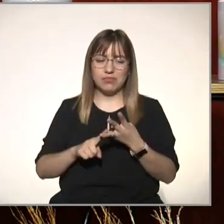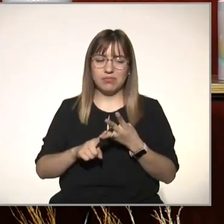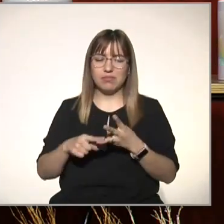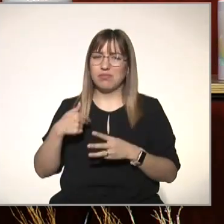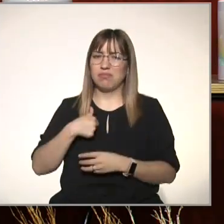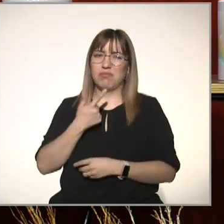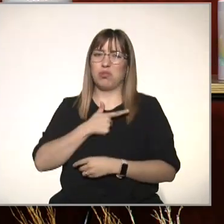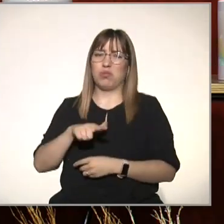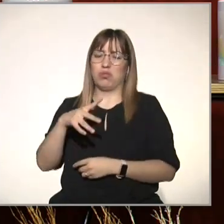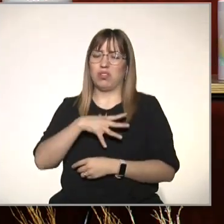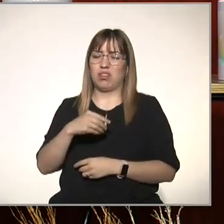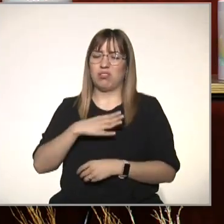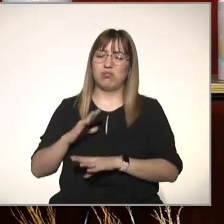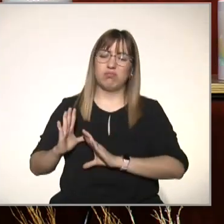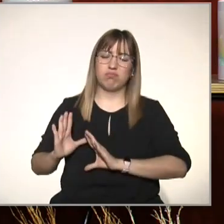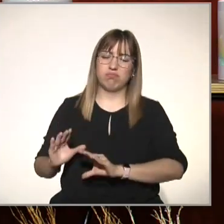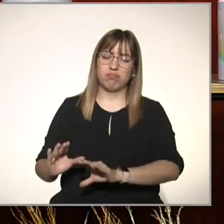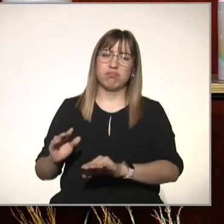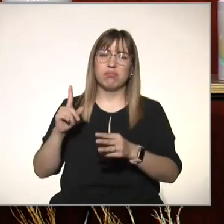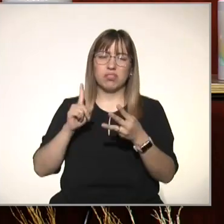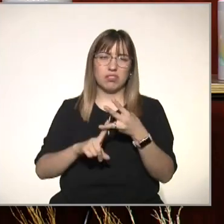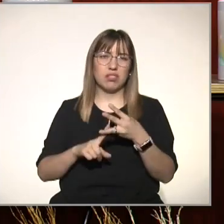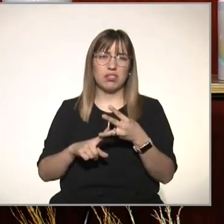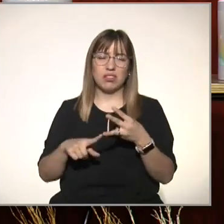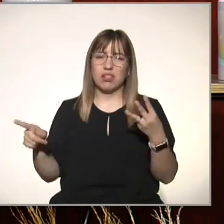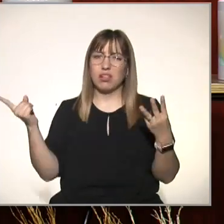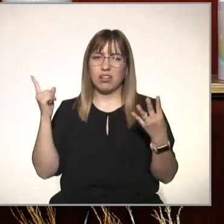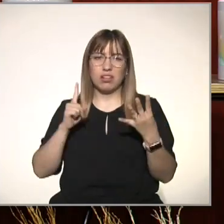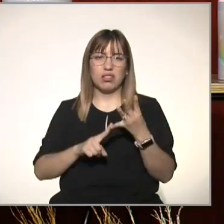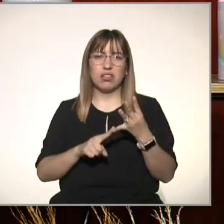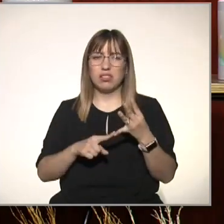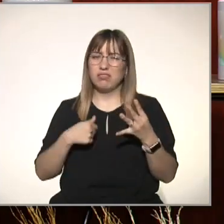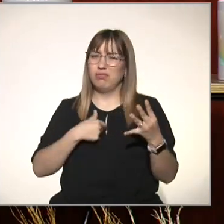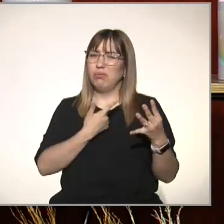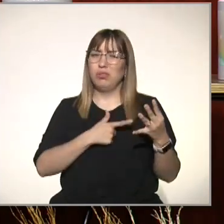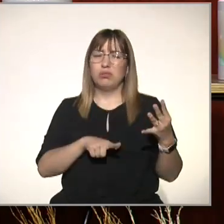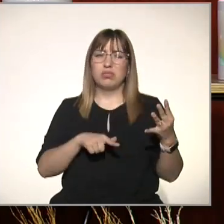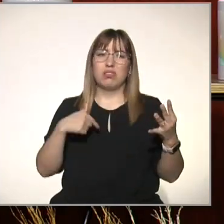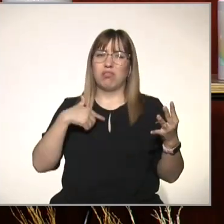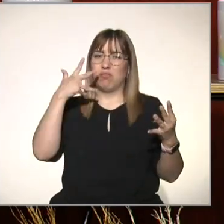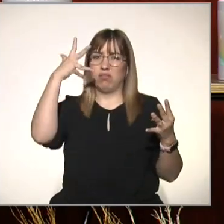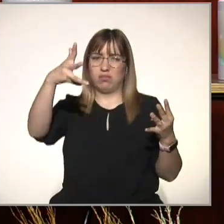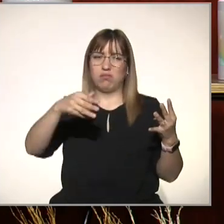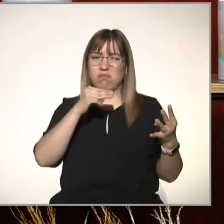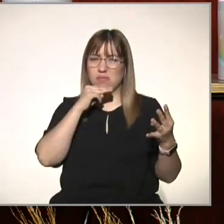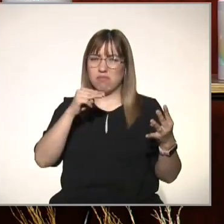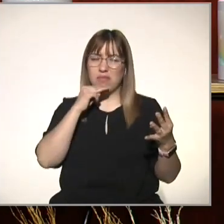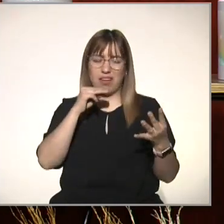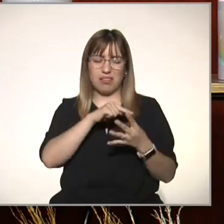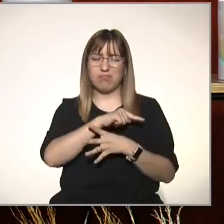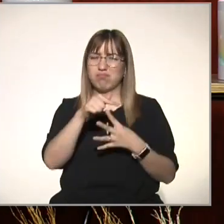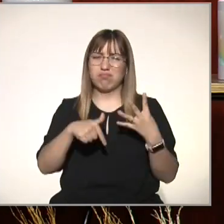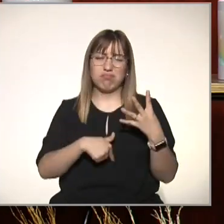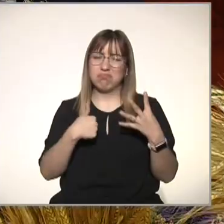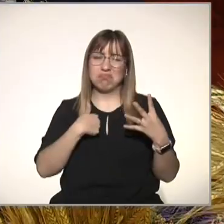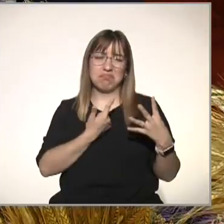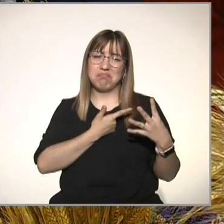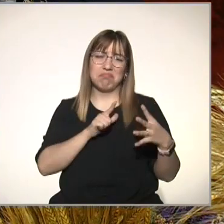la crianza, no tengo esta idea que se genera el de ser mamá. Pues a lo mejor ninguno